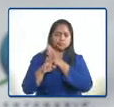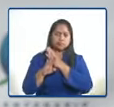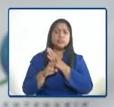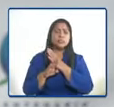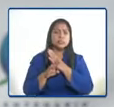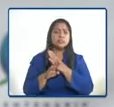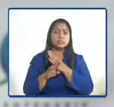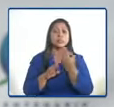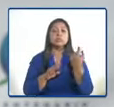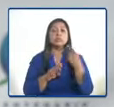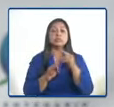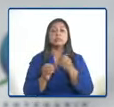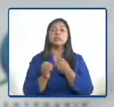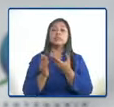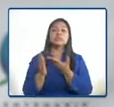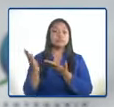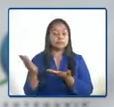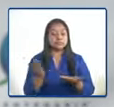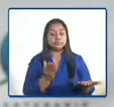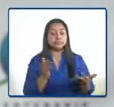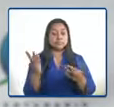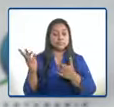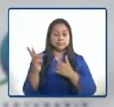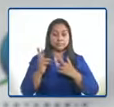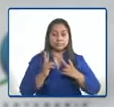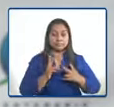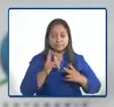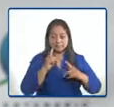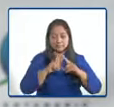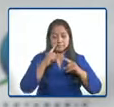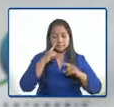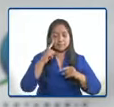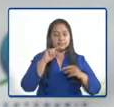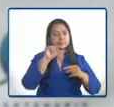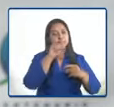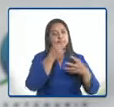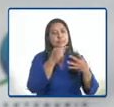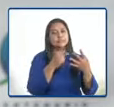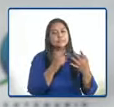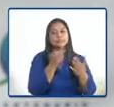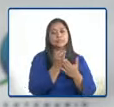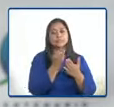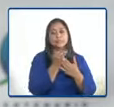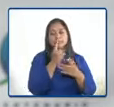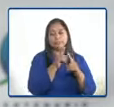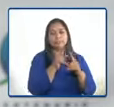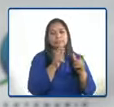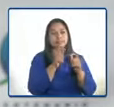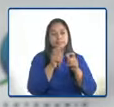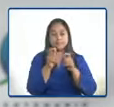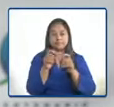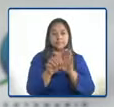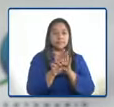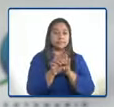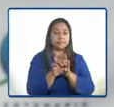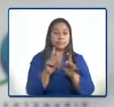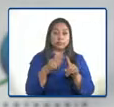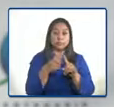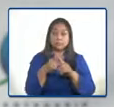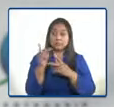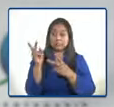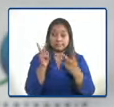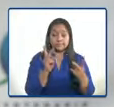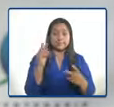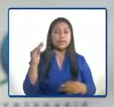para poderles darle ese recibimiento que hemos logrado con todas las demás instituciones. Hemos coordinado que cuando vienen los retornados por medio de